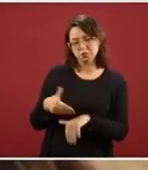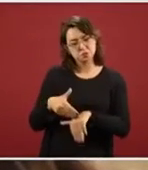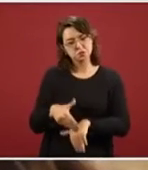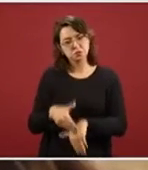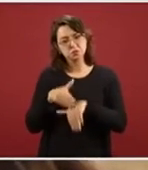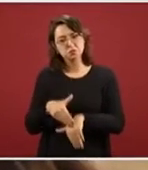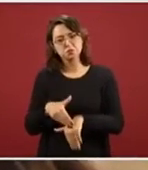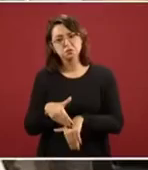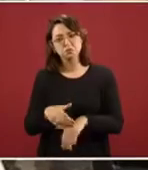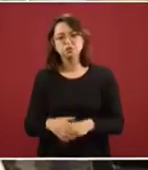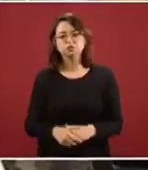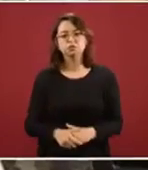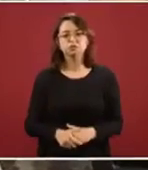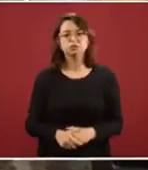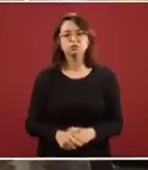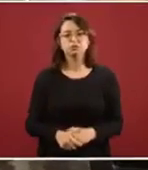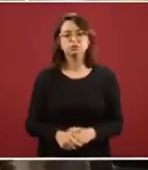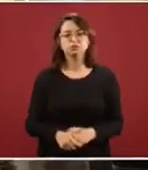resoluciones.